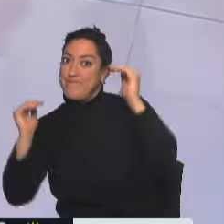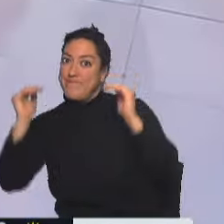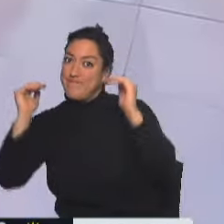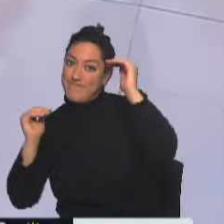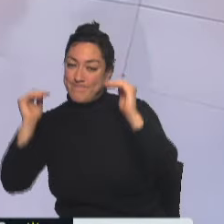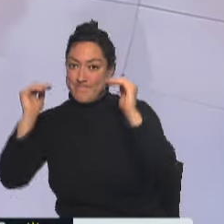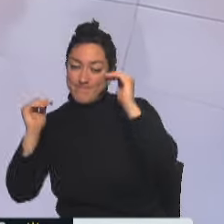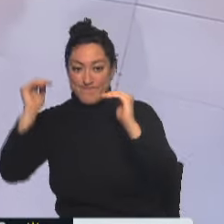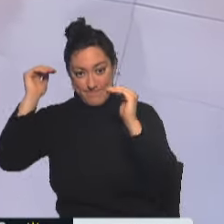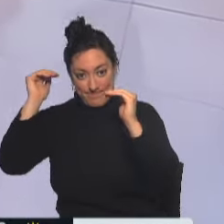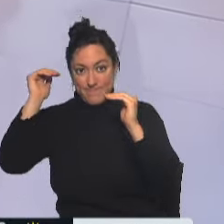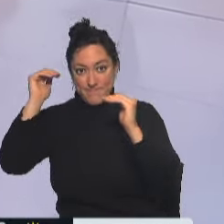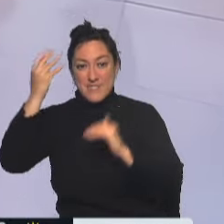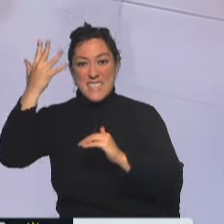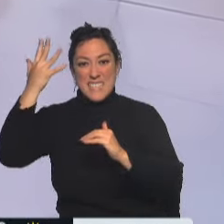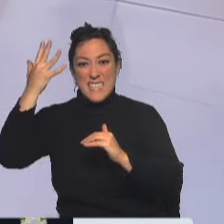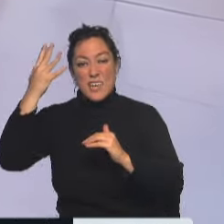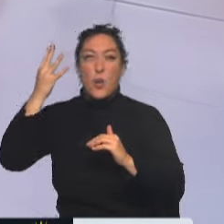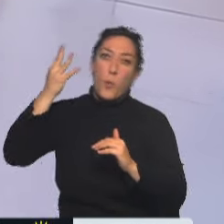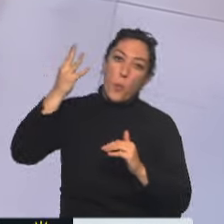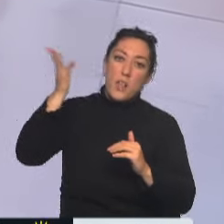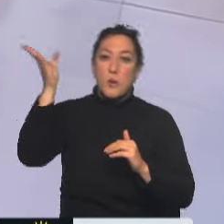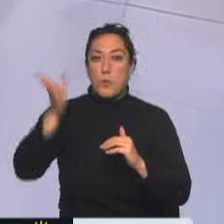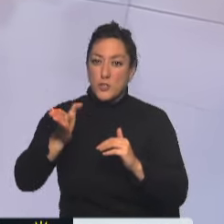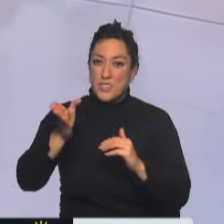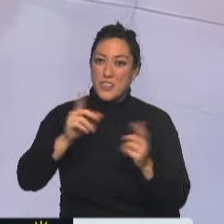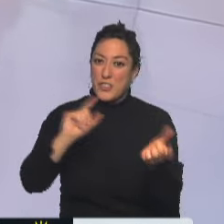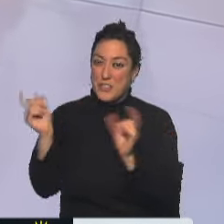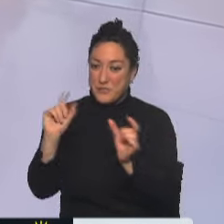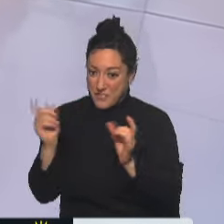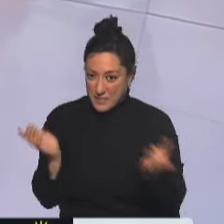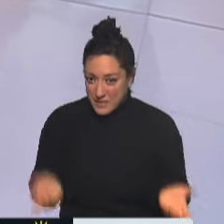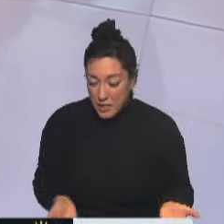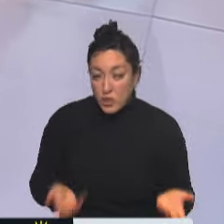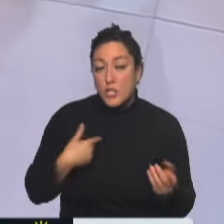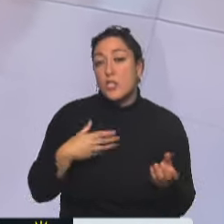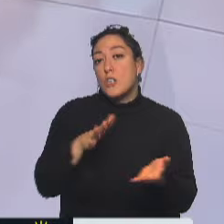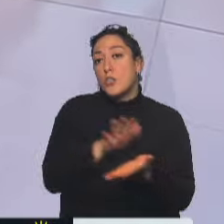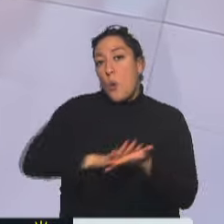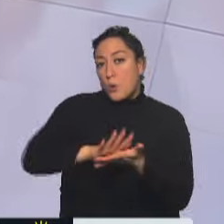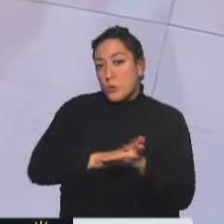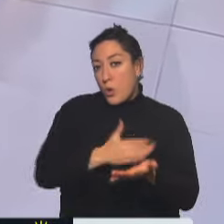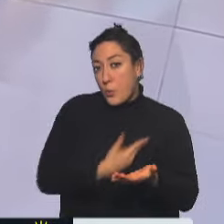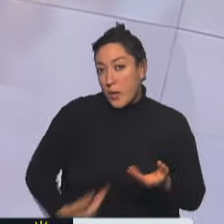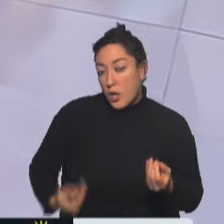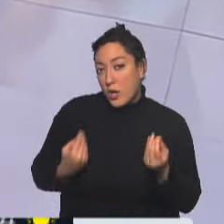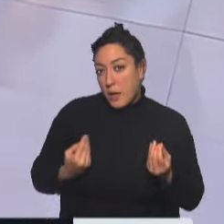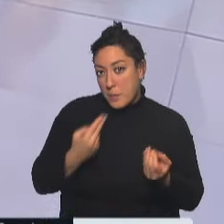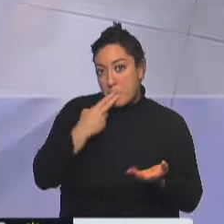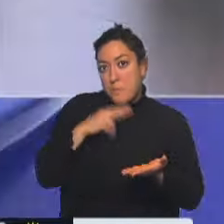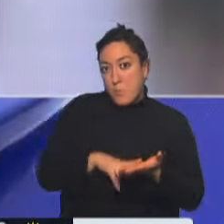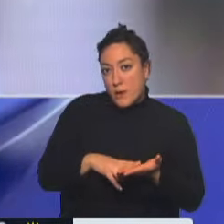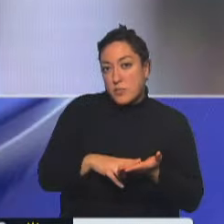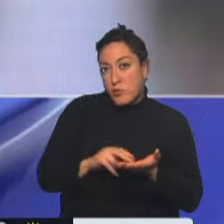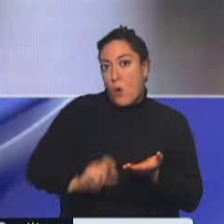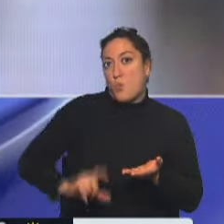promedio de cerca del 5,4%. ¿Cuál es la alternativa que va a tener el gobierno? Postergar las subas de tarifas, algo que